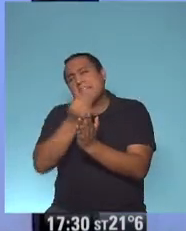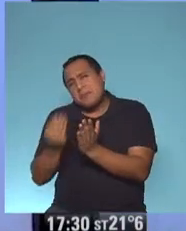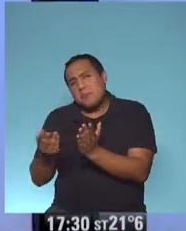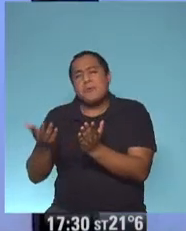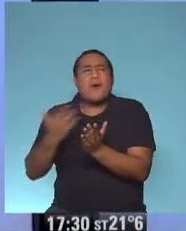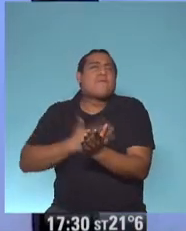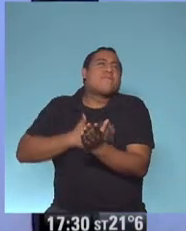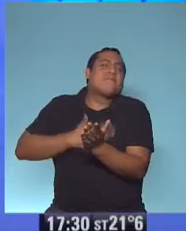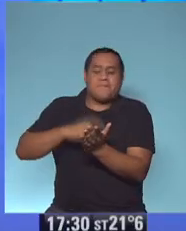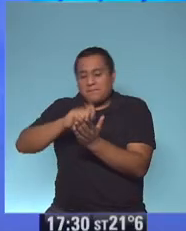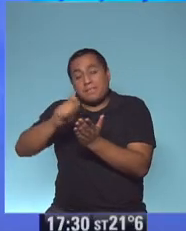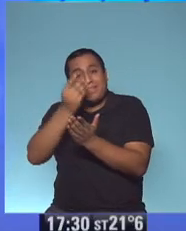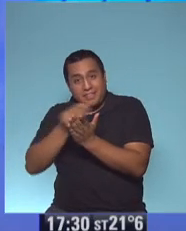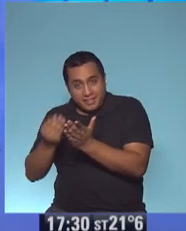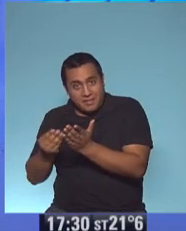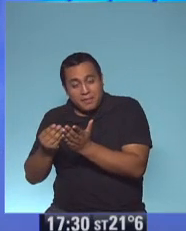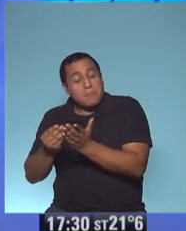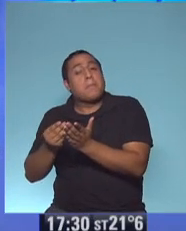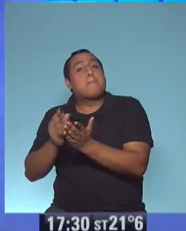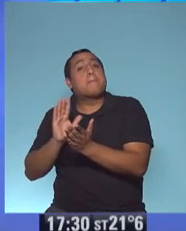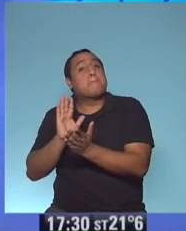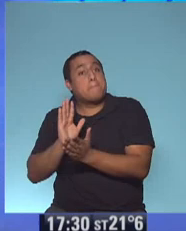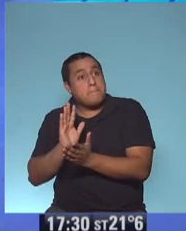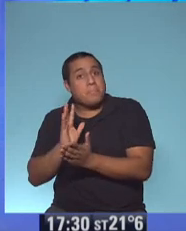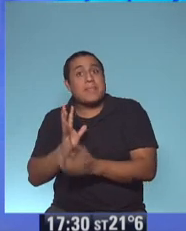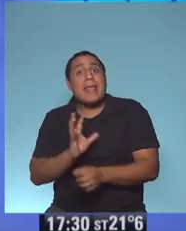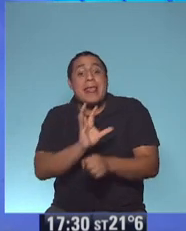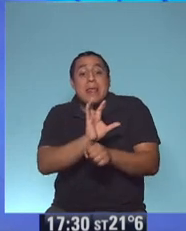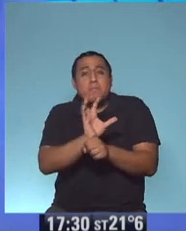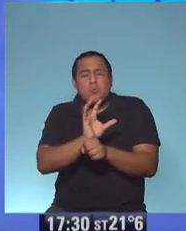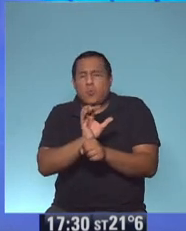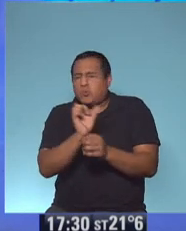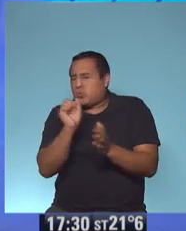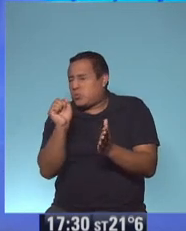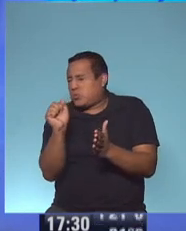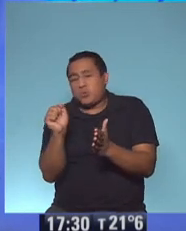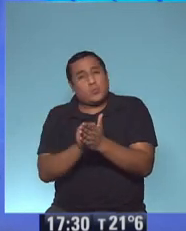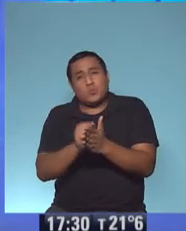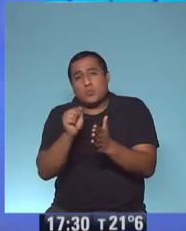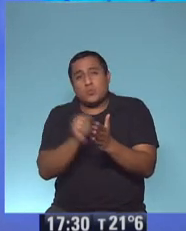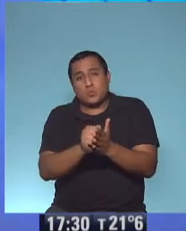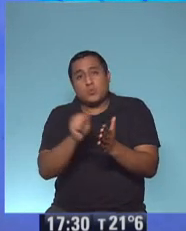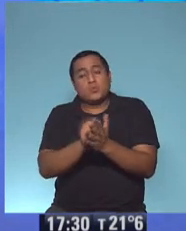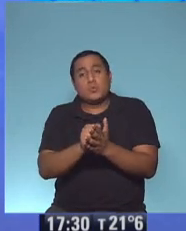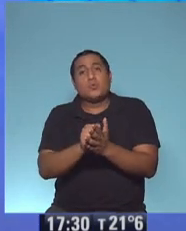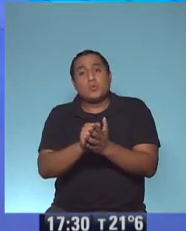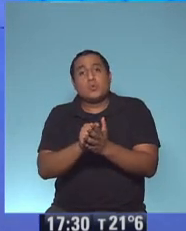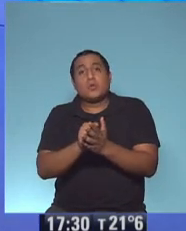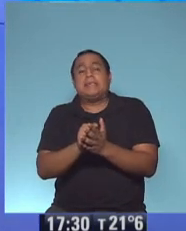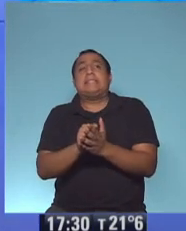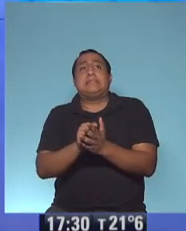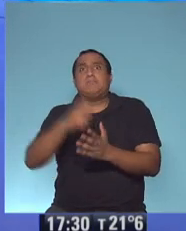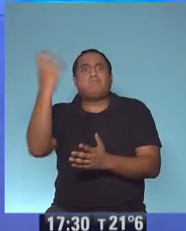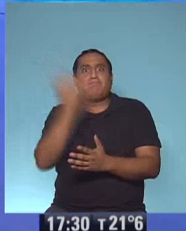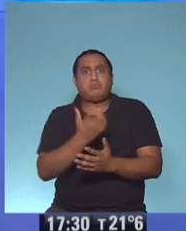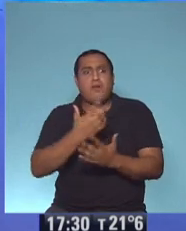muchísimo gusto. Pero una piedra muy dura vino a caer en medio de la felicidad de Bartolo. ¡No!